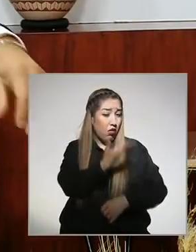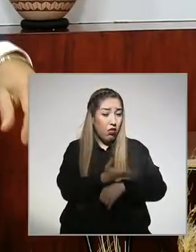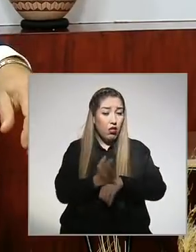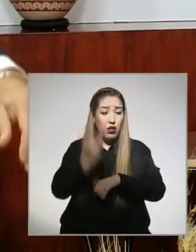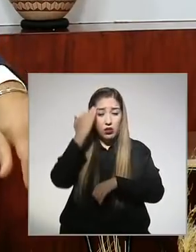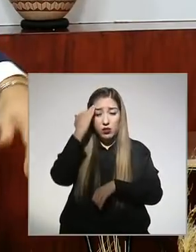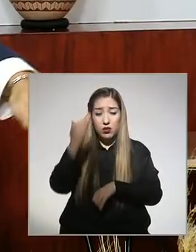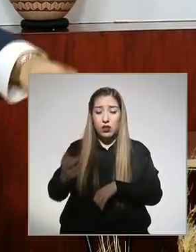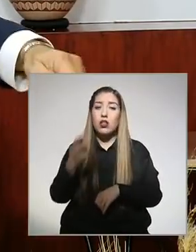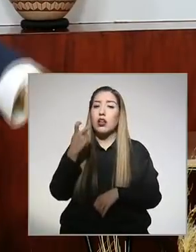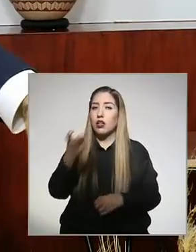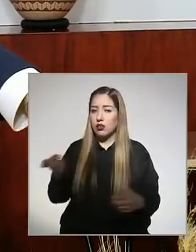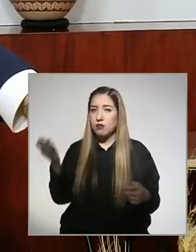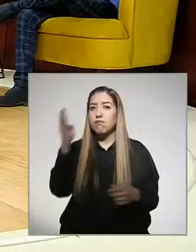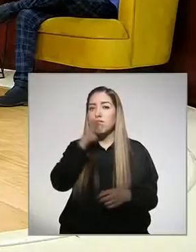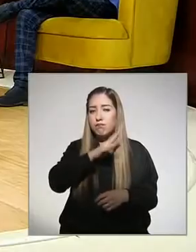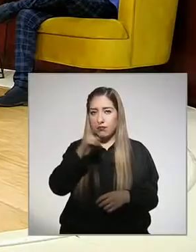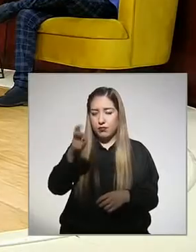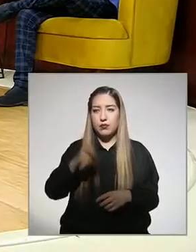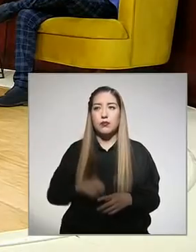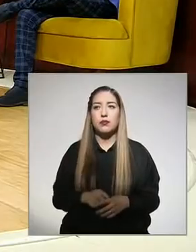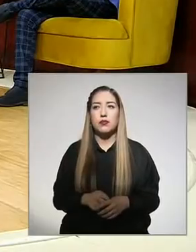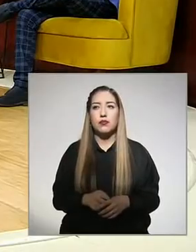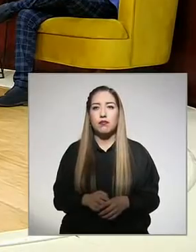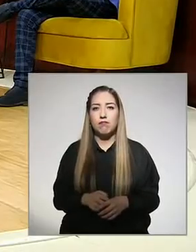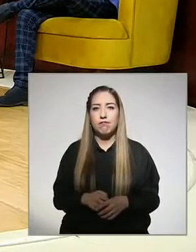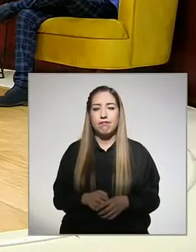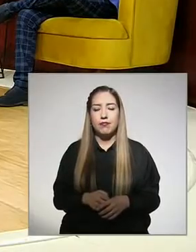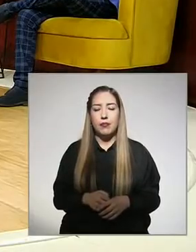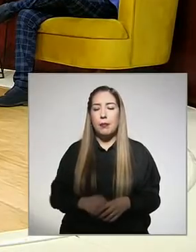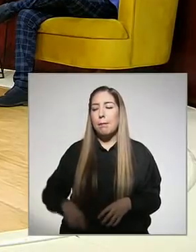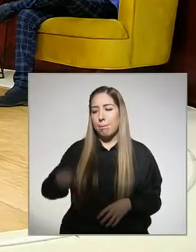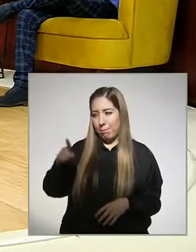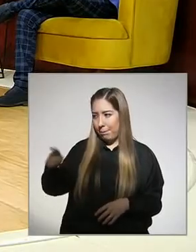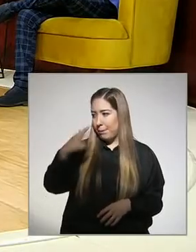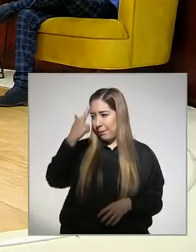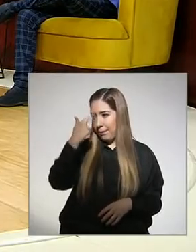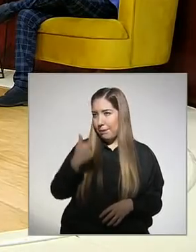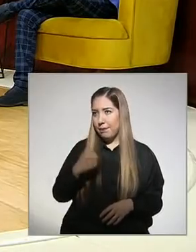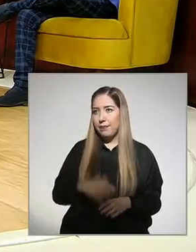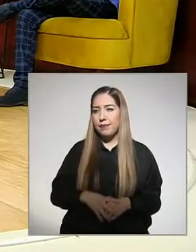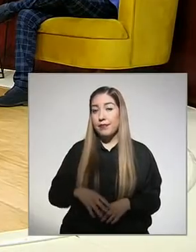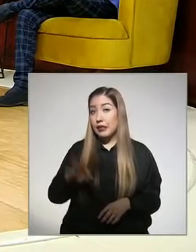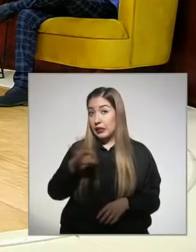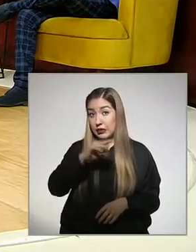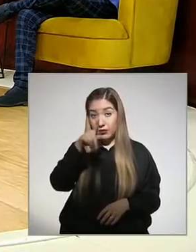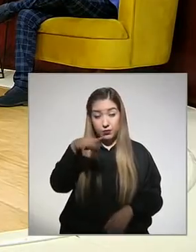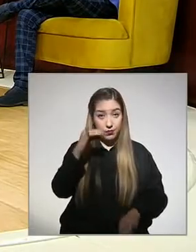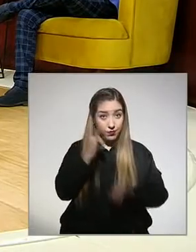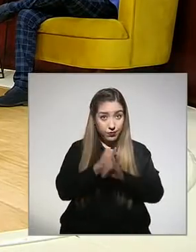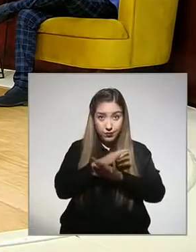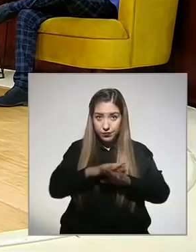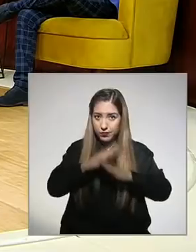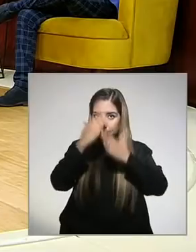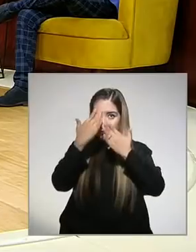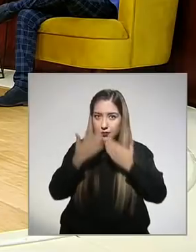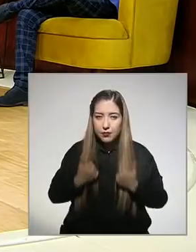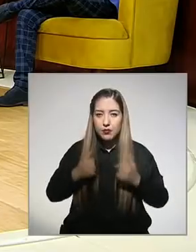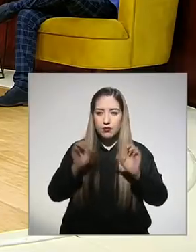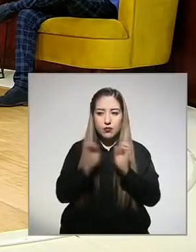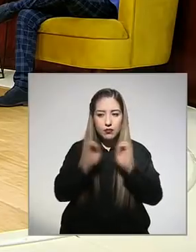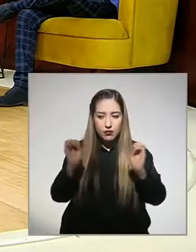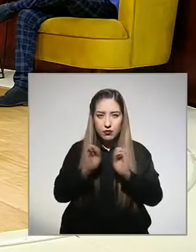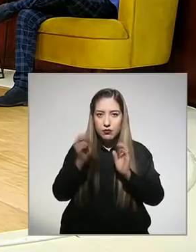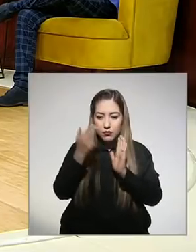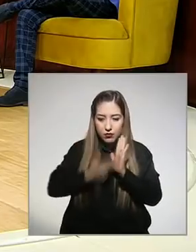es negligir. Así es. Claro, porque ahora, bien lo dices, o sea, si no tienes la información, si no tienes las herramientas